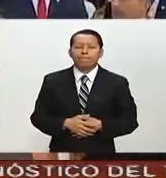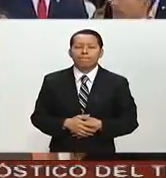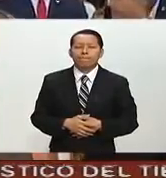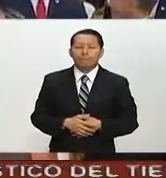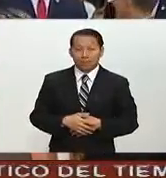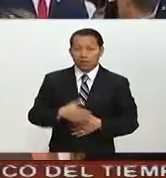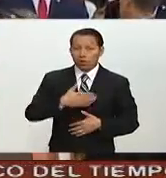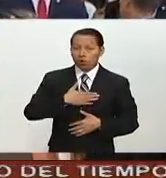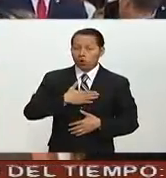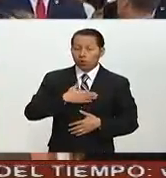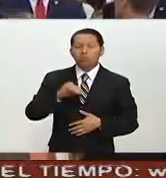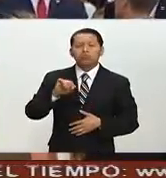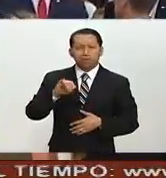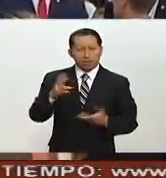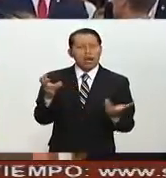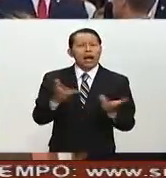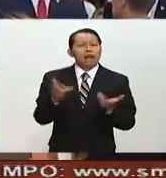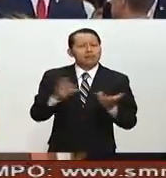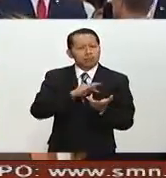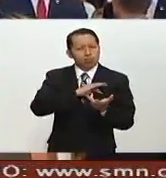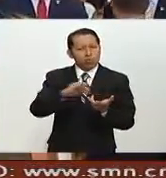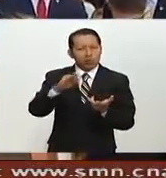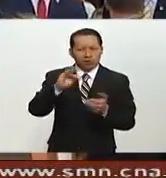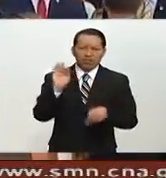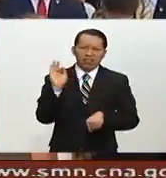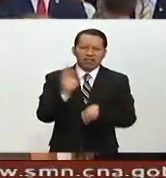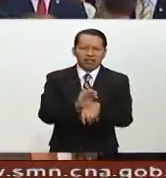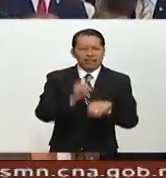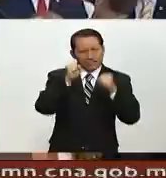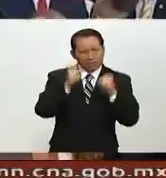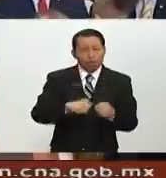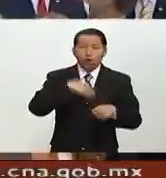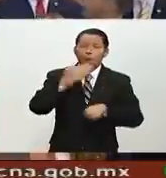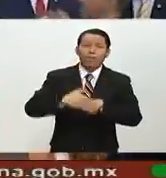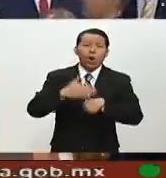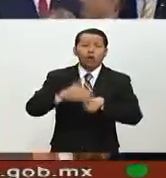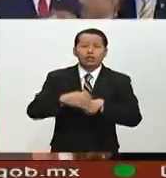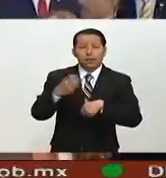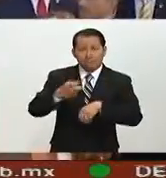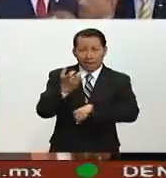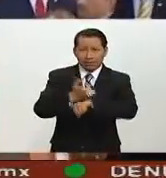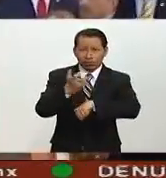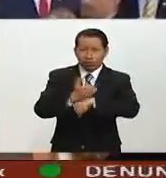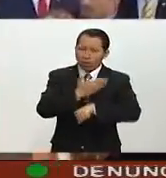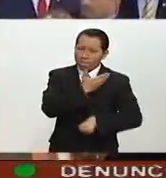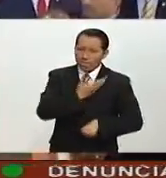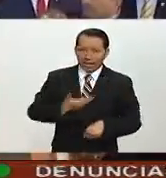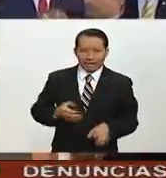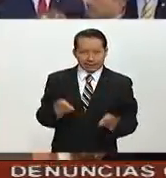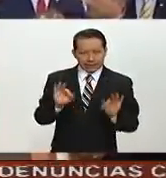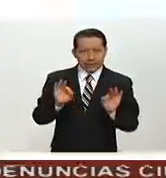Y yo haré todo lo que pueda para asegurar que ella sea la próxima presidenta de Estados Unidos.